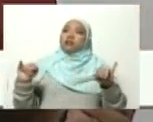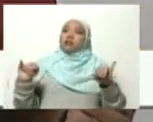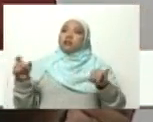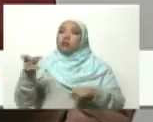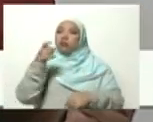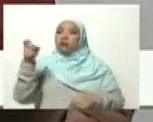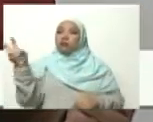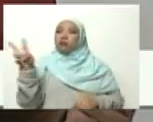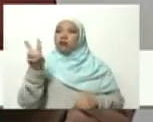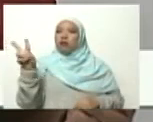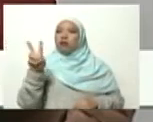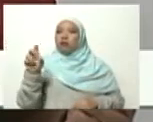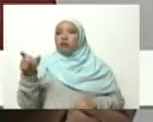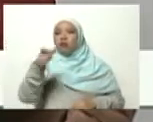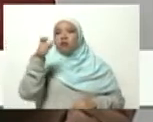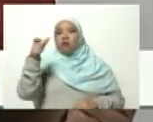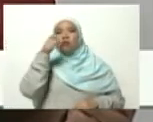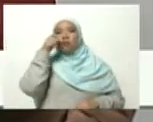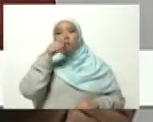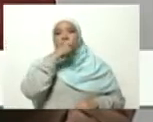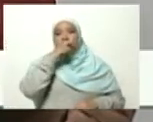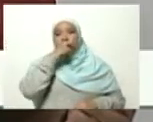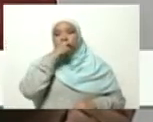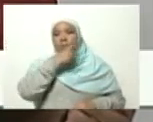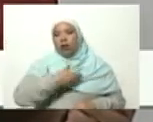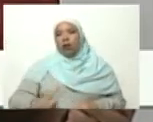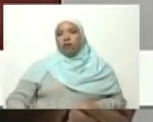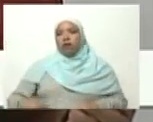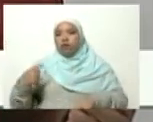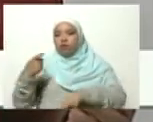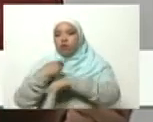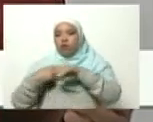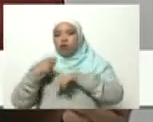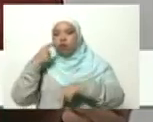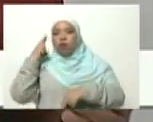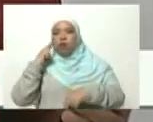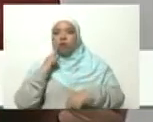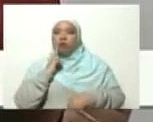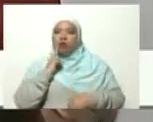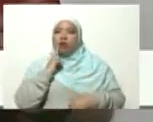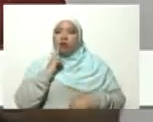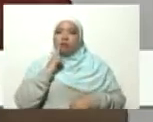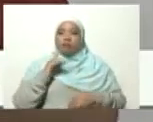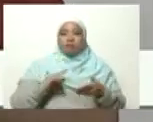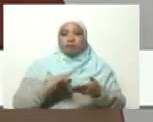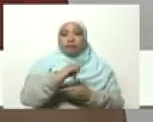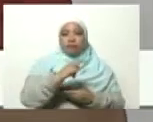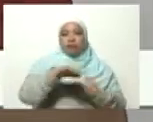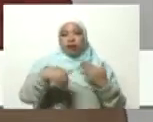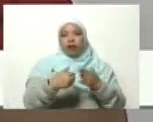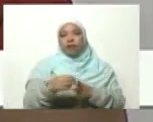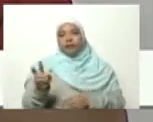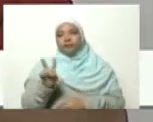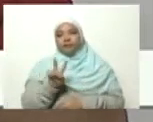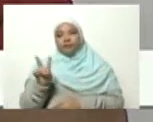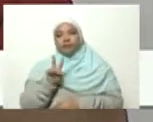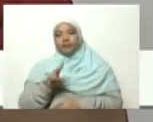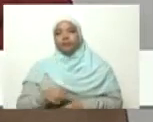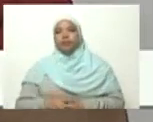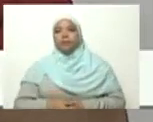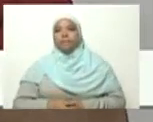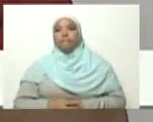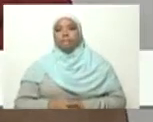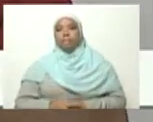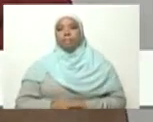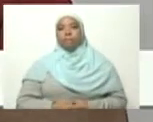los venezolanos en cualquier lugar del mundo es el gobierno bolivariano revolucionario. Y les pone un avión y los trae aquí a Venezuela.